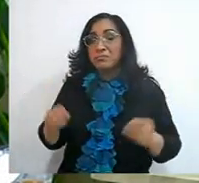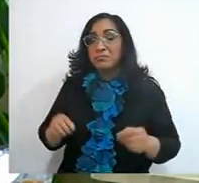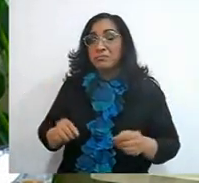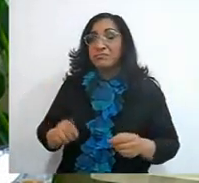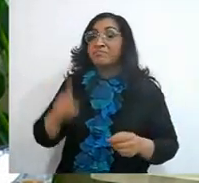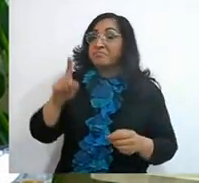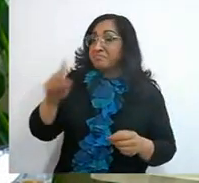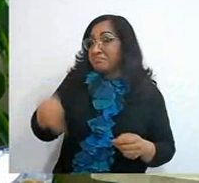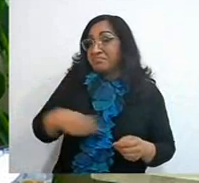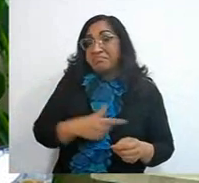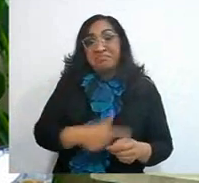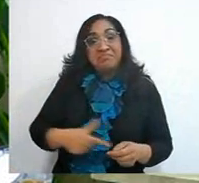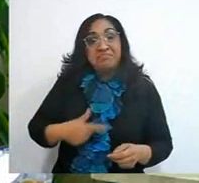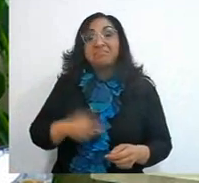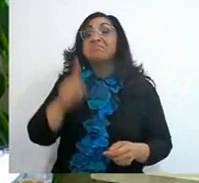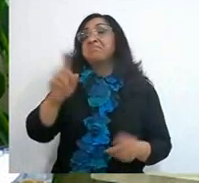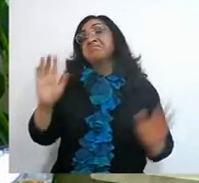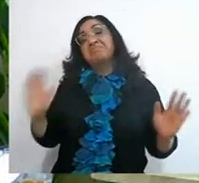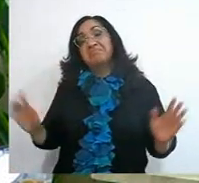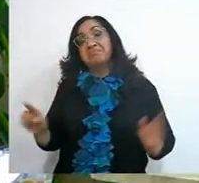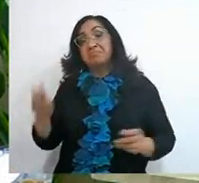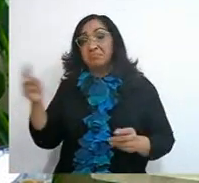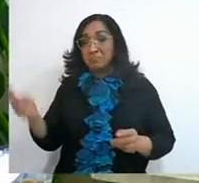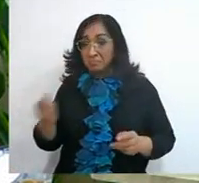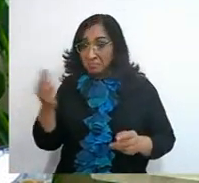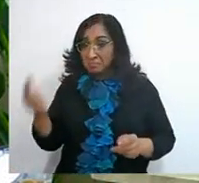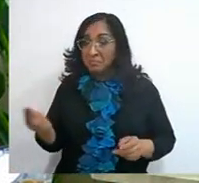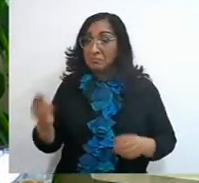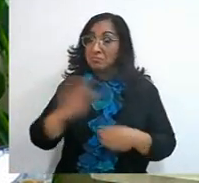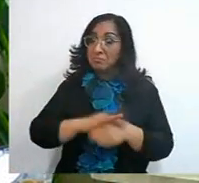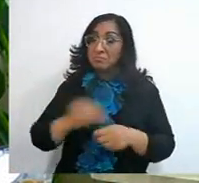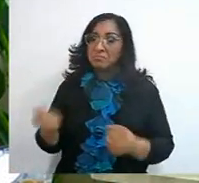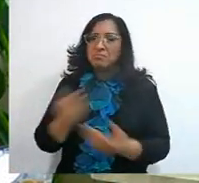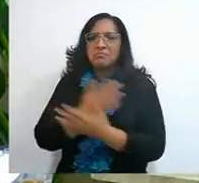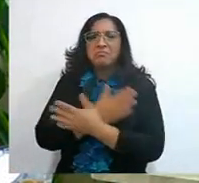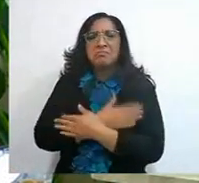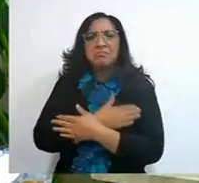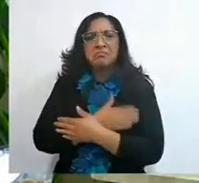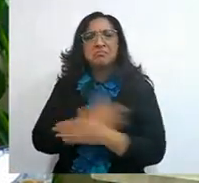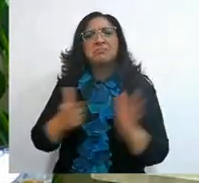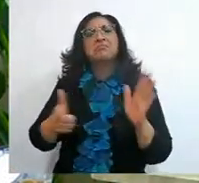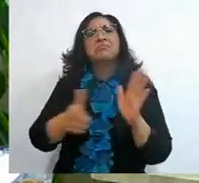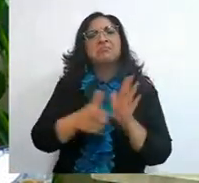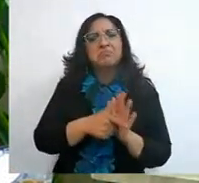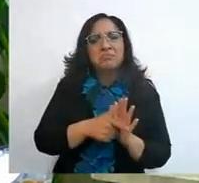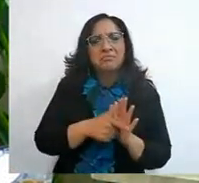Que le aproveche. Porque usted abrazó aquella ley,